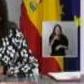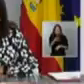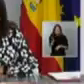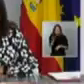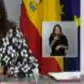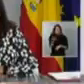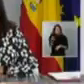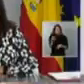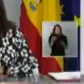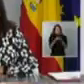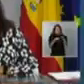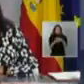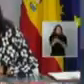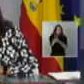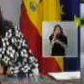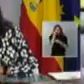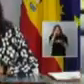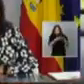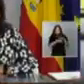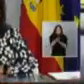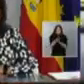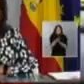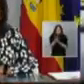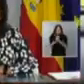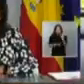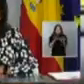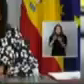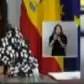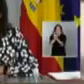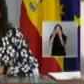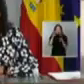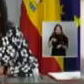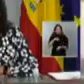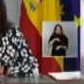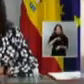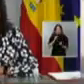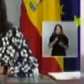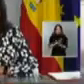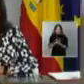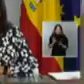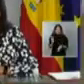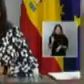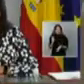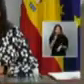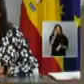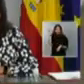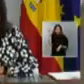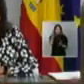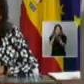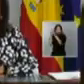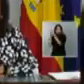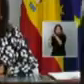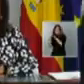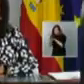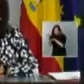Sí, España se está preparando para una posible escasez energética y el gobierno ultima un plan, probablemente para aprobarlo la semana que viene,